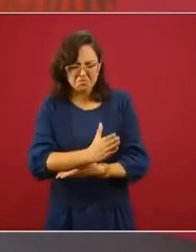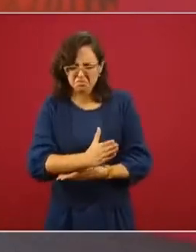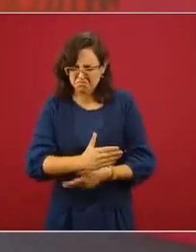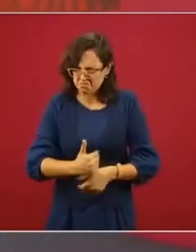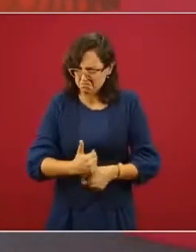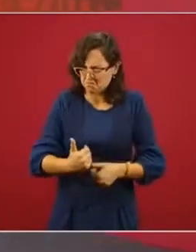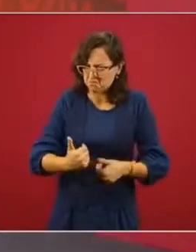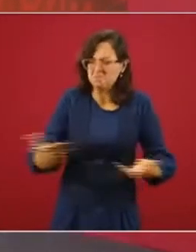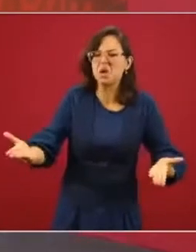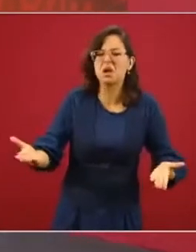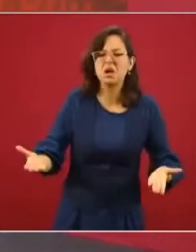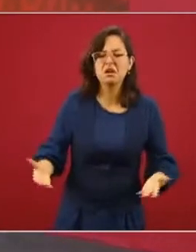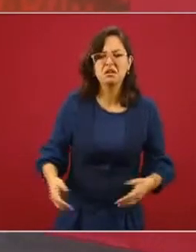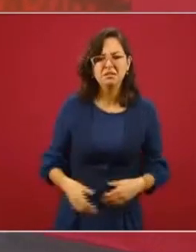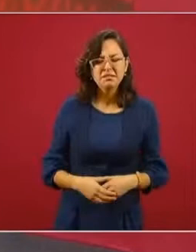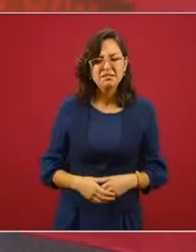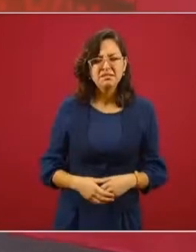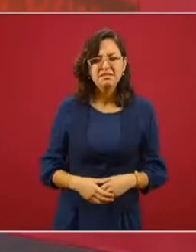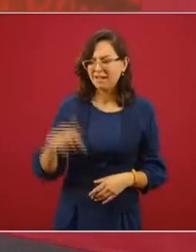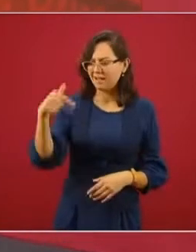Si nosotros somos una república